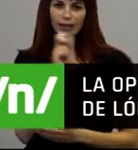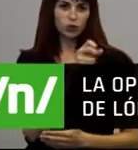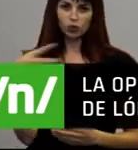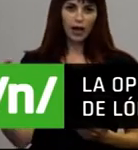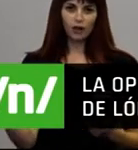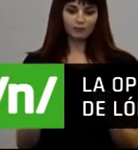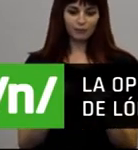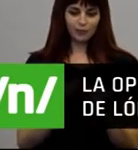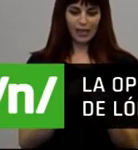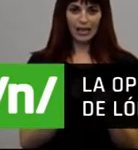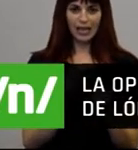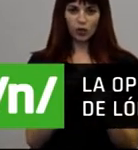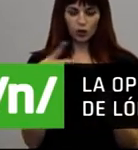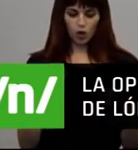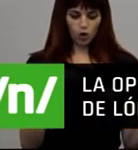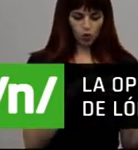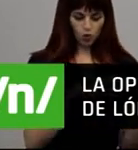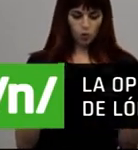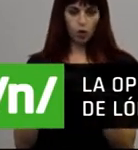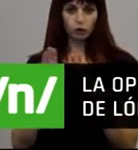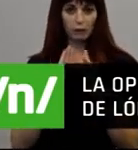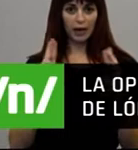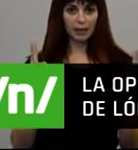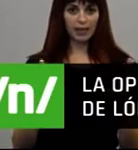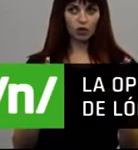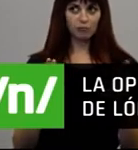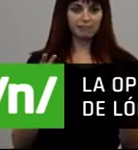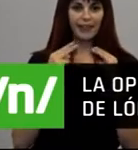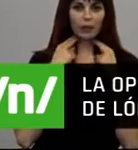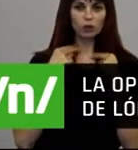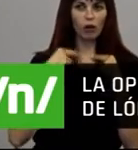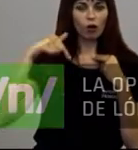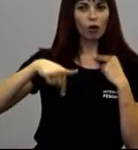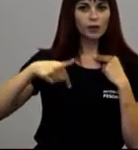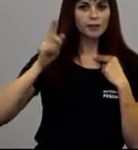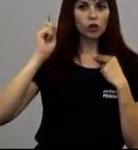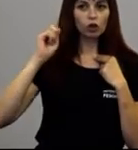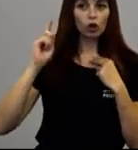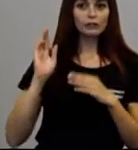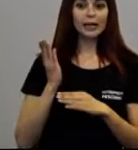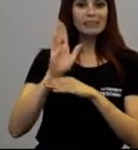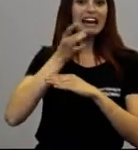estrafalaria composición de los grupos parlamentarios, con diputados que hoy solo se representan a sí mismos.